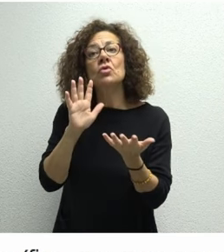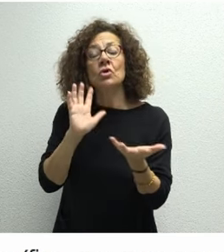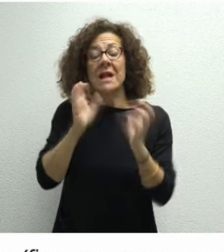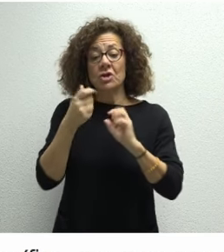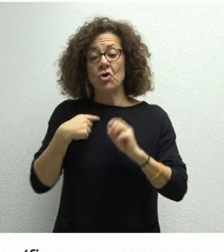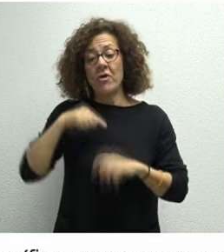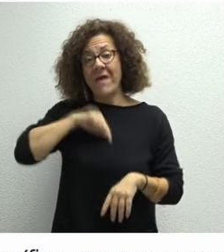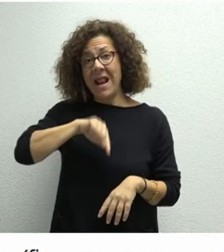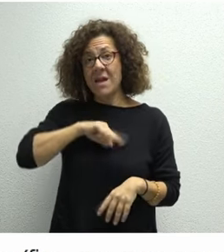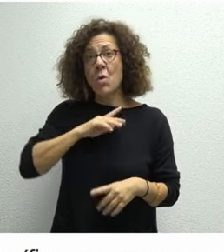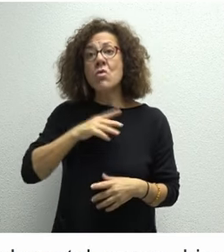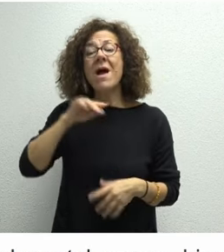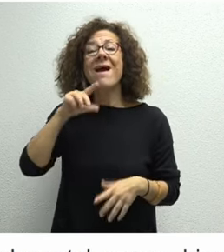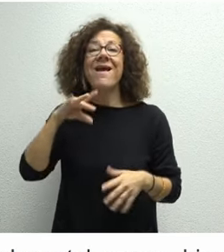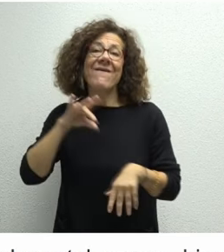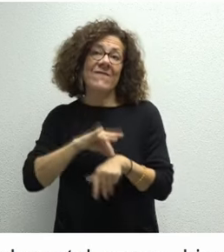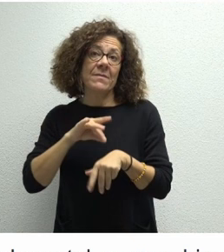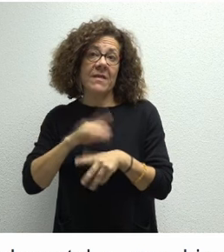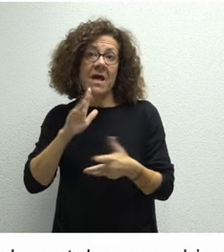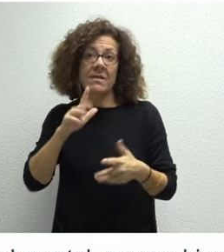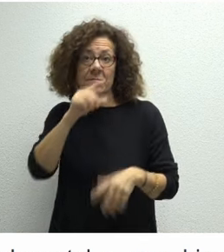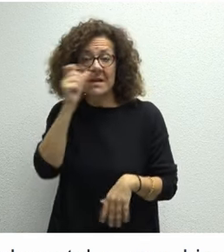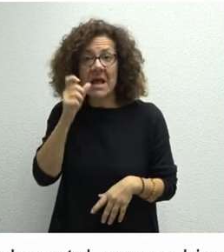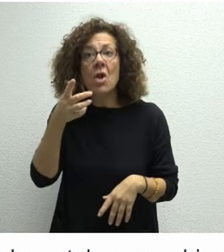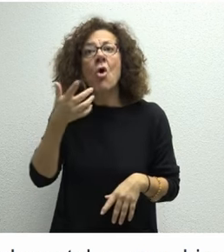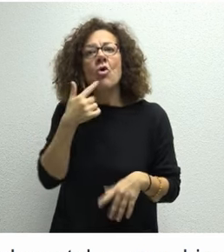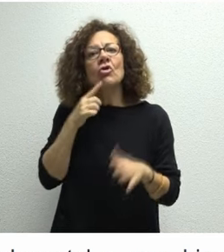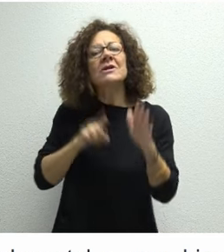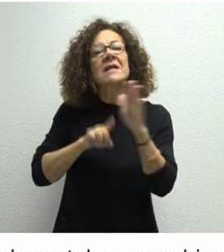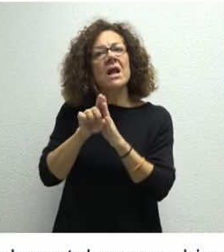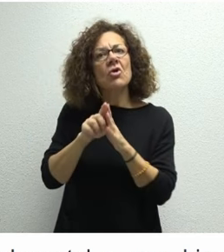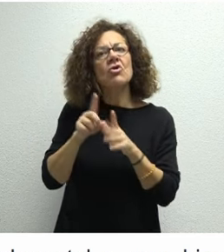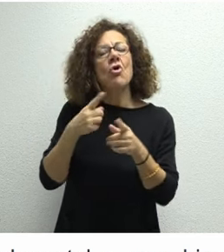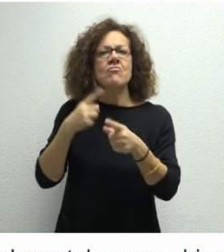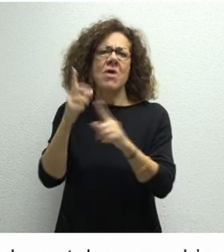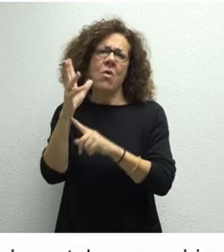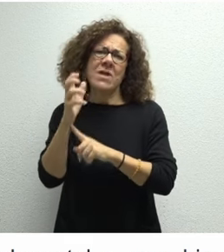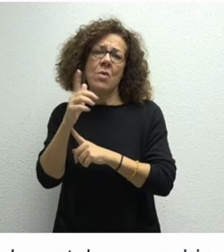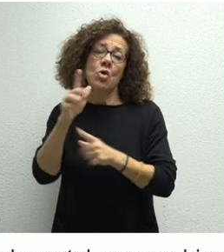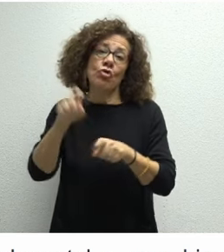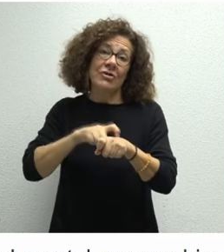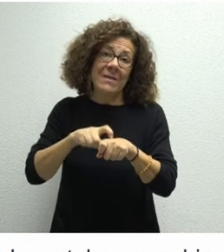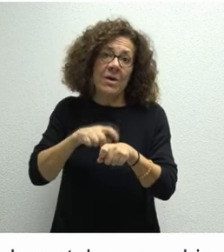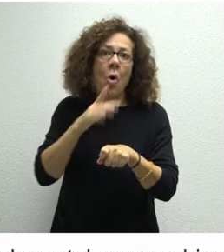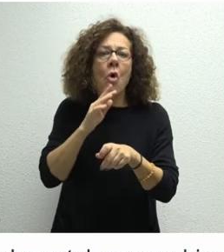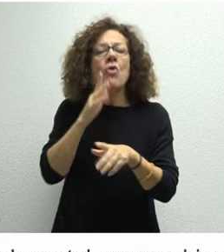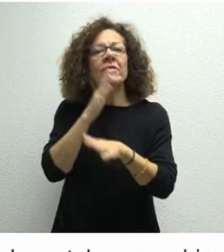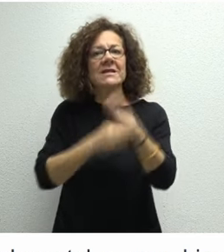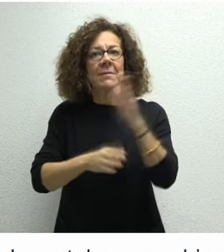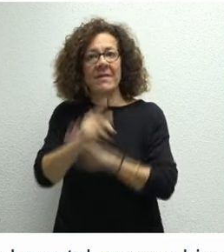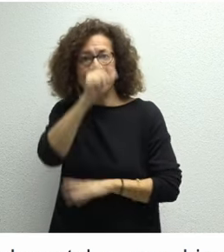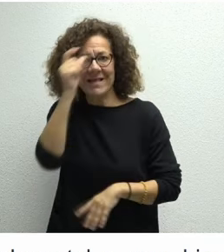ánimo una enfermedad mental en personas con desarrollo neurotípico con respecto a personas con una discapacidad intelectual no entonces Conocer bien esas